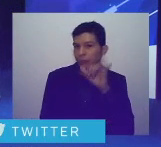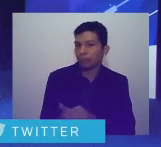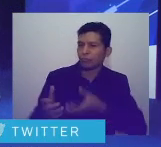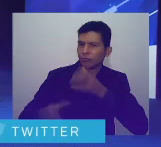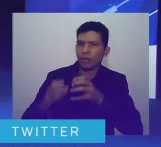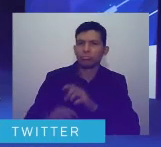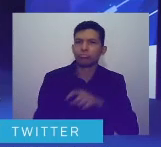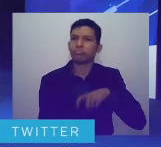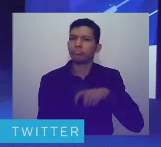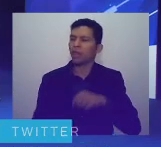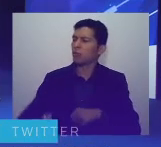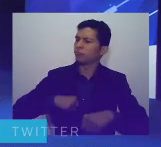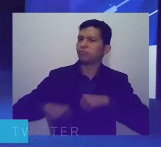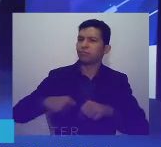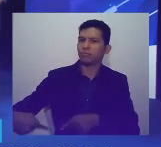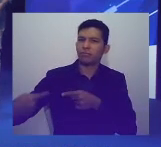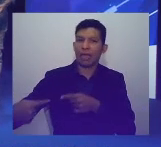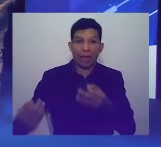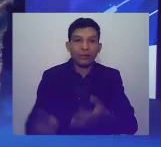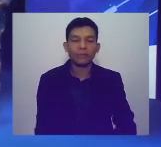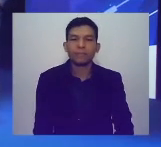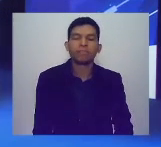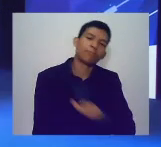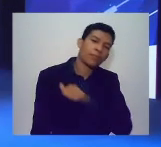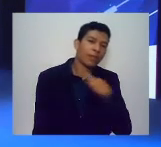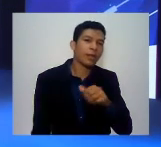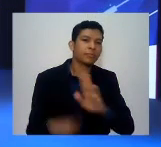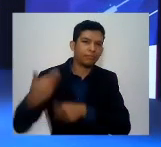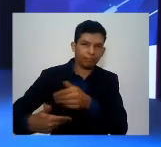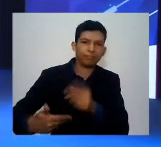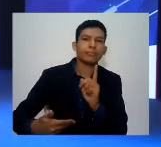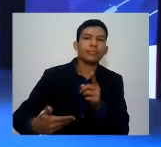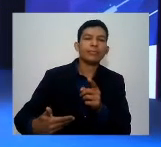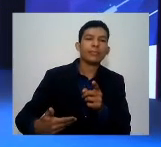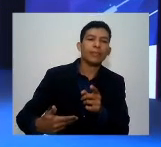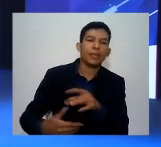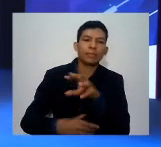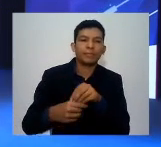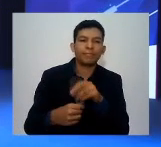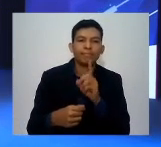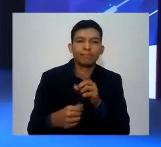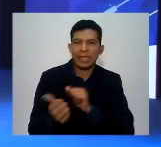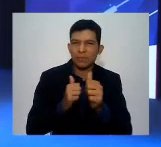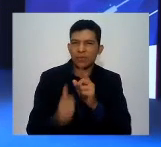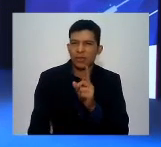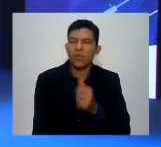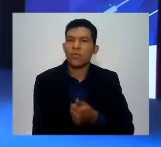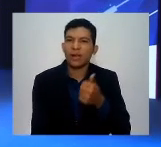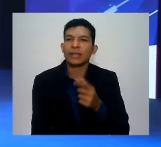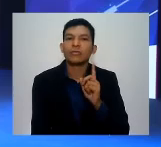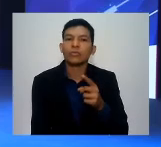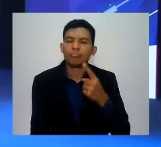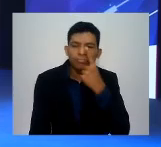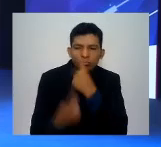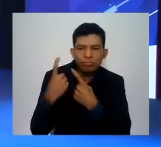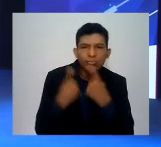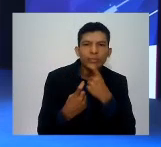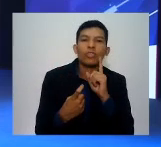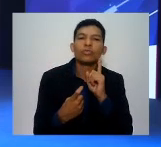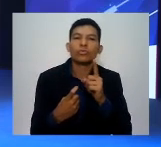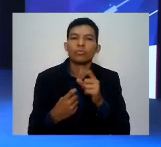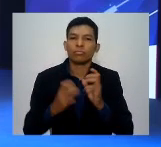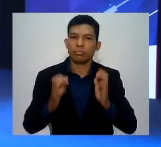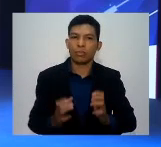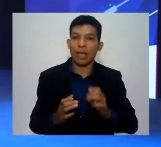esas placas, sino que además tienen unos parlanticos atrás que son los que les dan la señal de salida, ¿ok? ¿Por qué? Pues porque si las dan de por allá, como era antes, con el man con